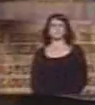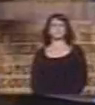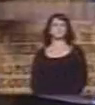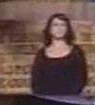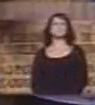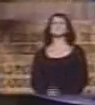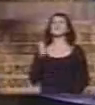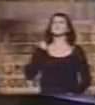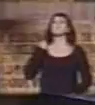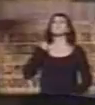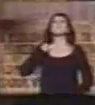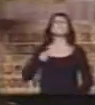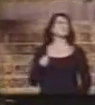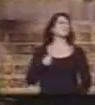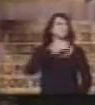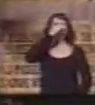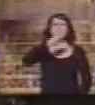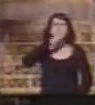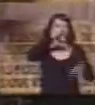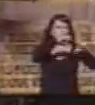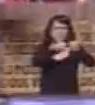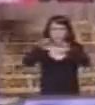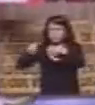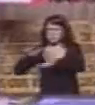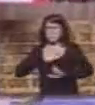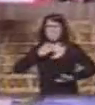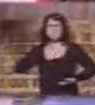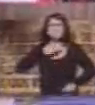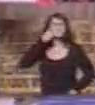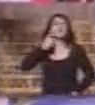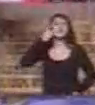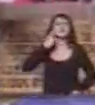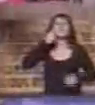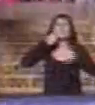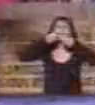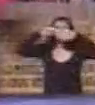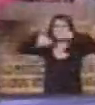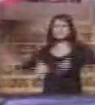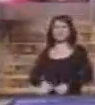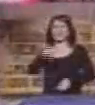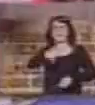Su razón y sus costumbres ya son historia en Las